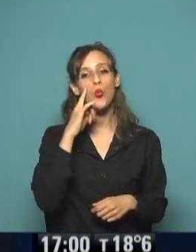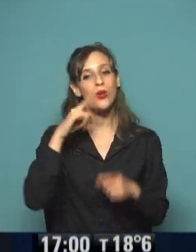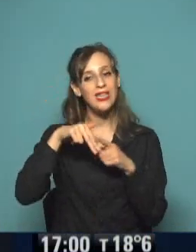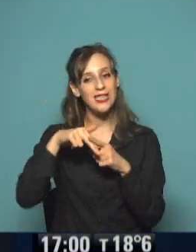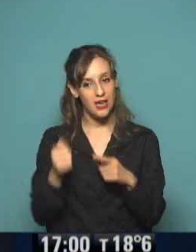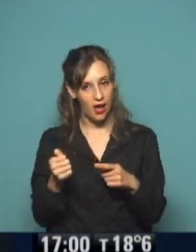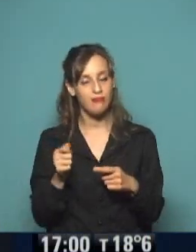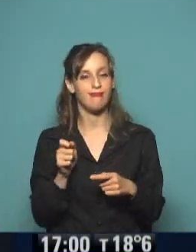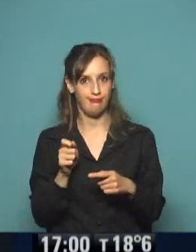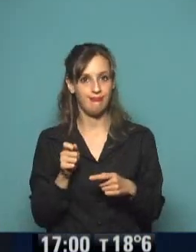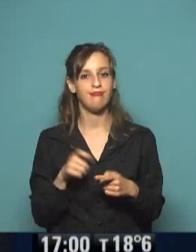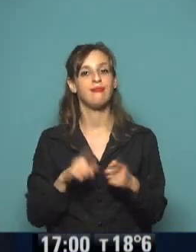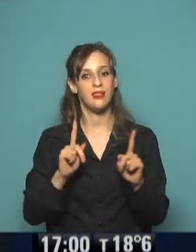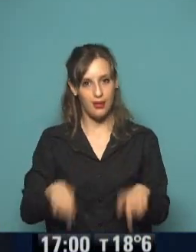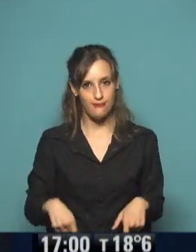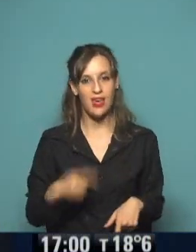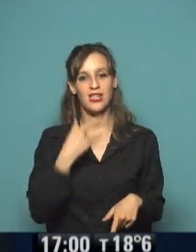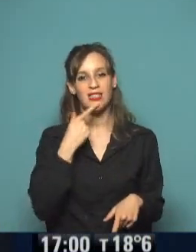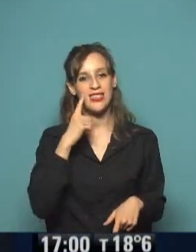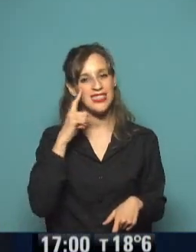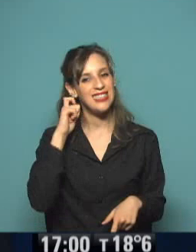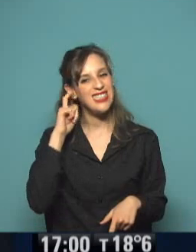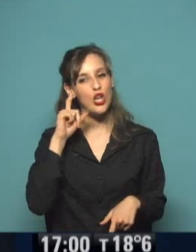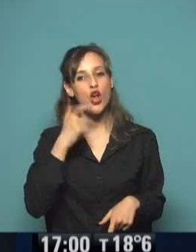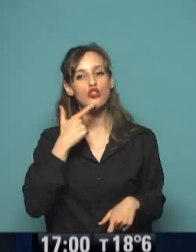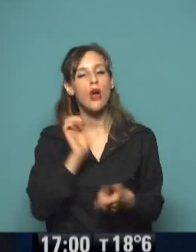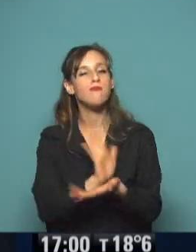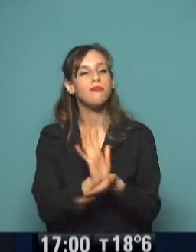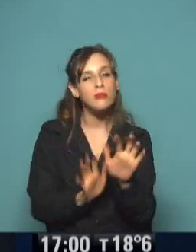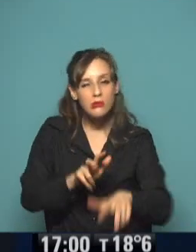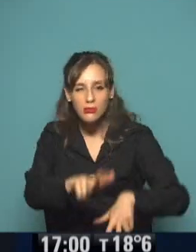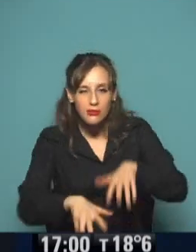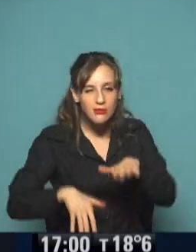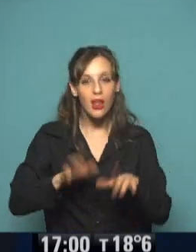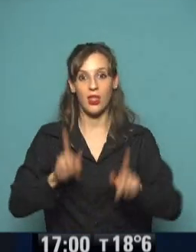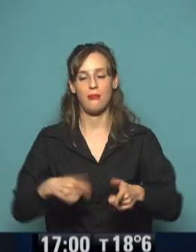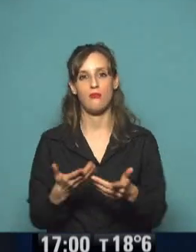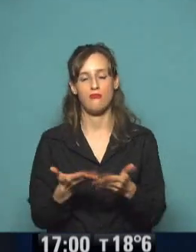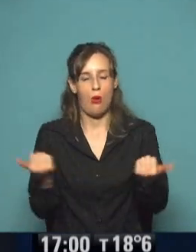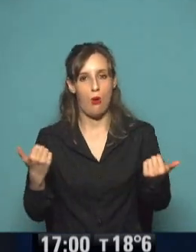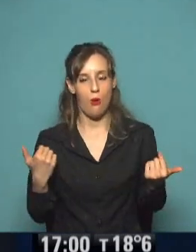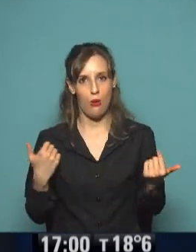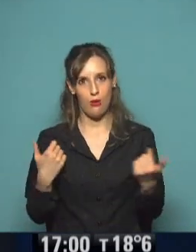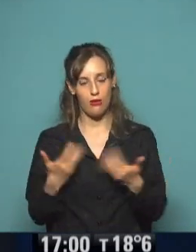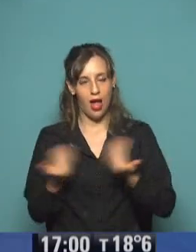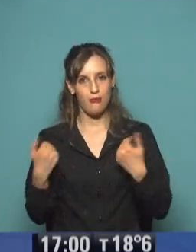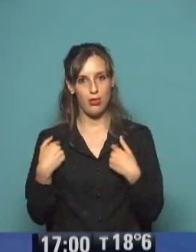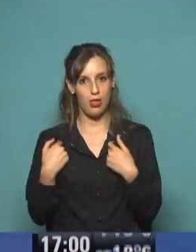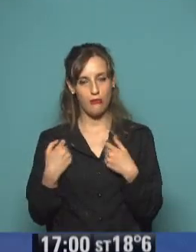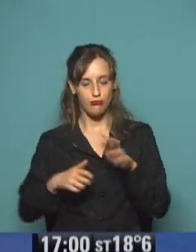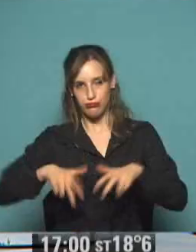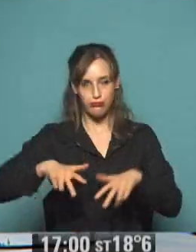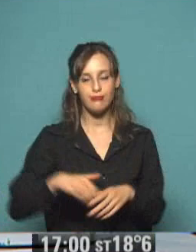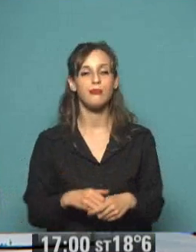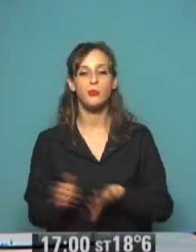animal, y sumamos sigiloso, que es cómo es, y audaz, que también es cómo es. Muy bien,